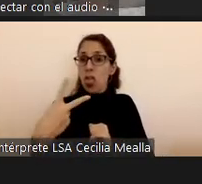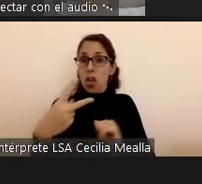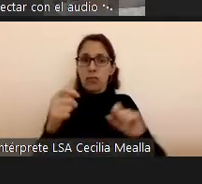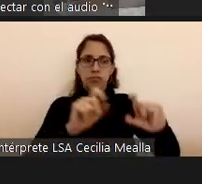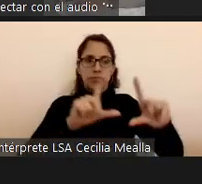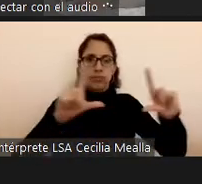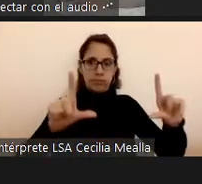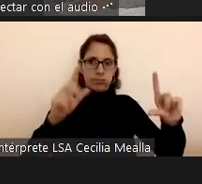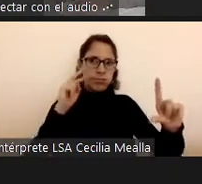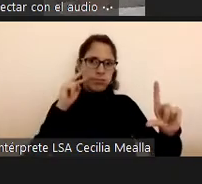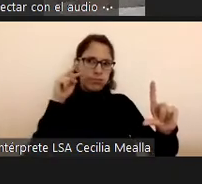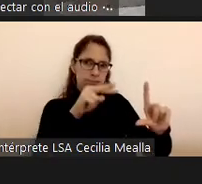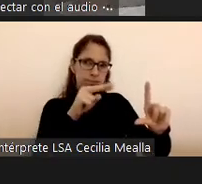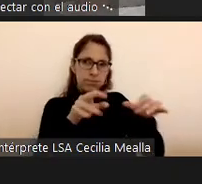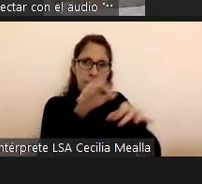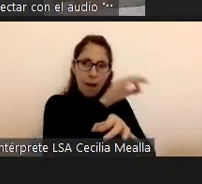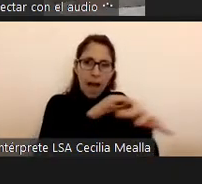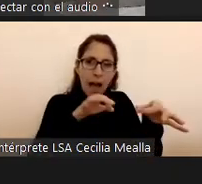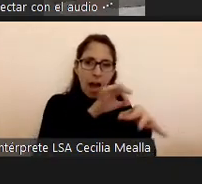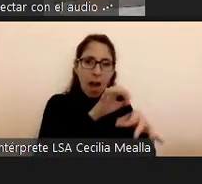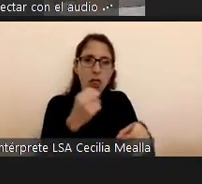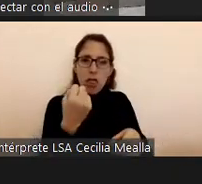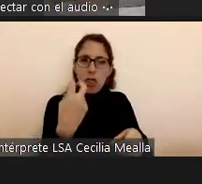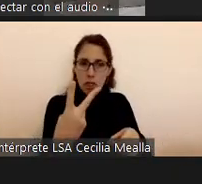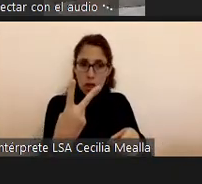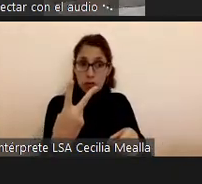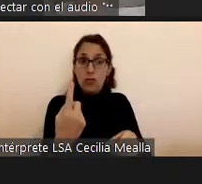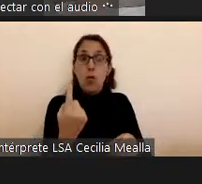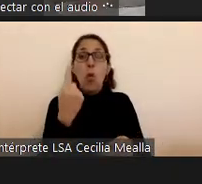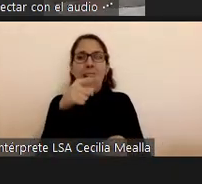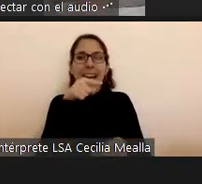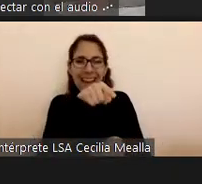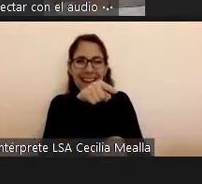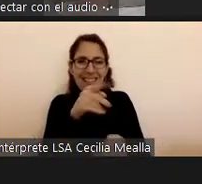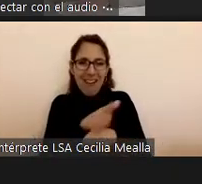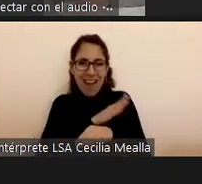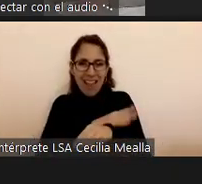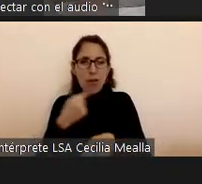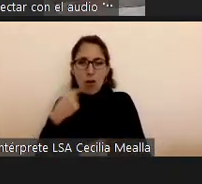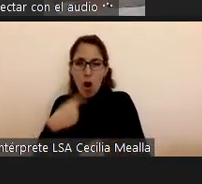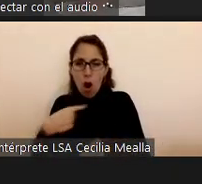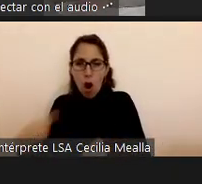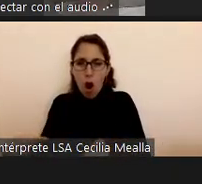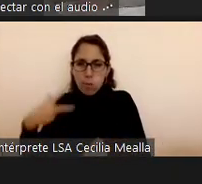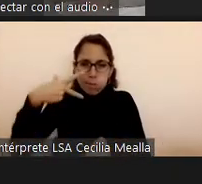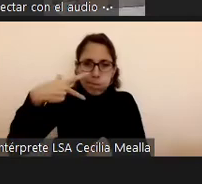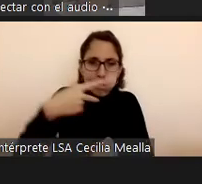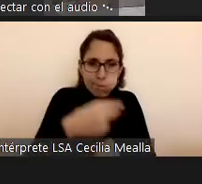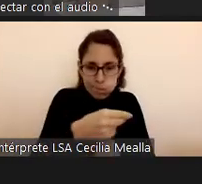bacterias. Acá esta imagen tiene una coloración, la coloración